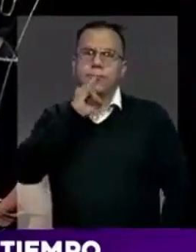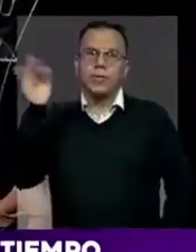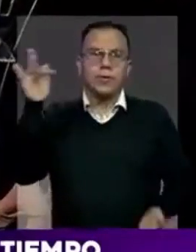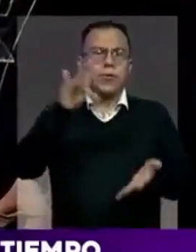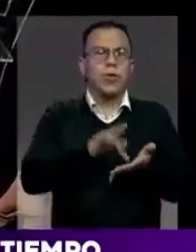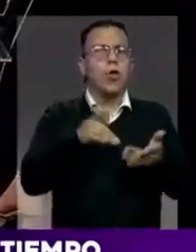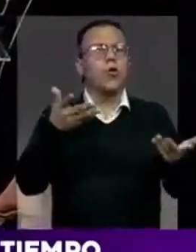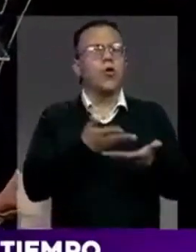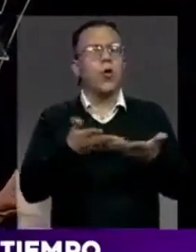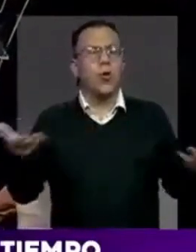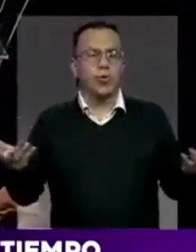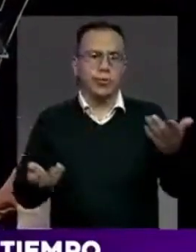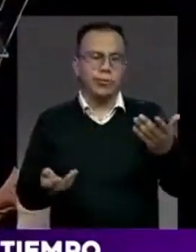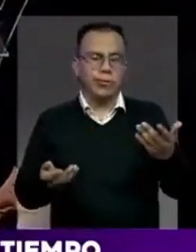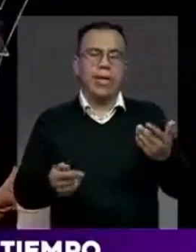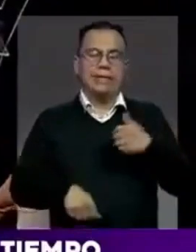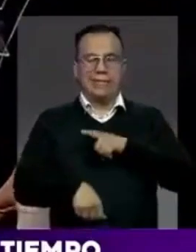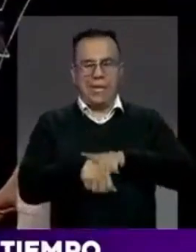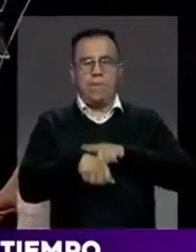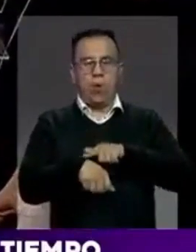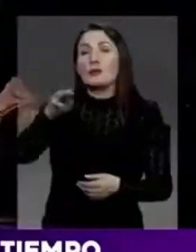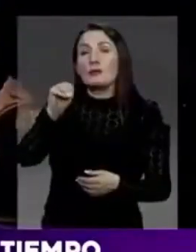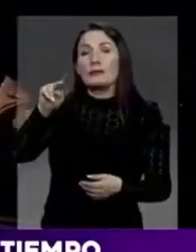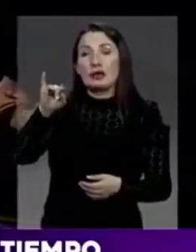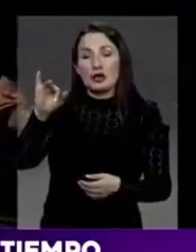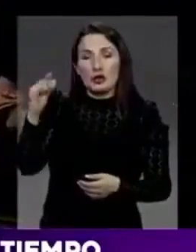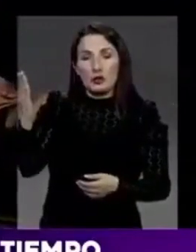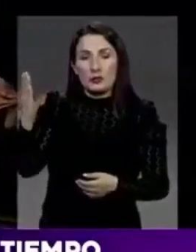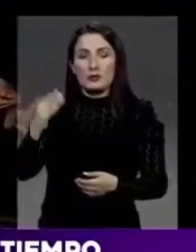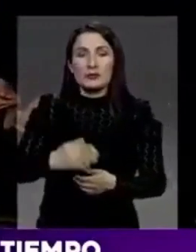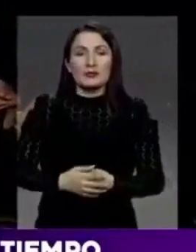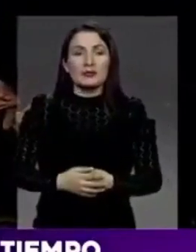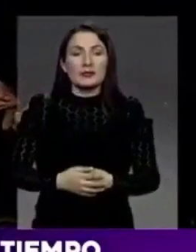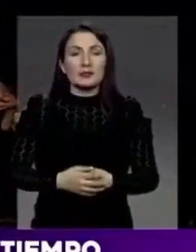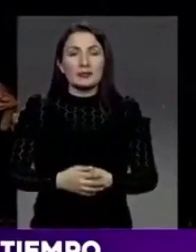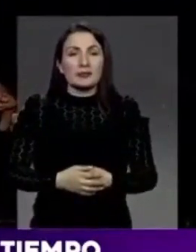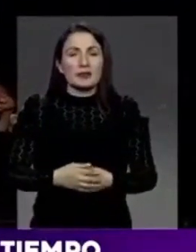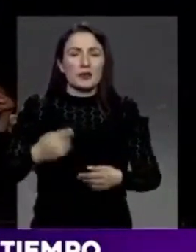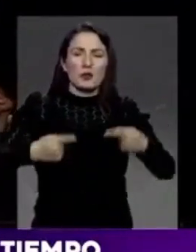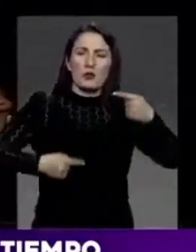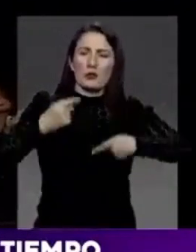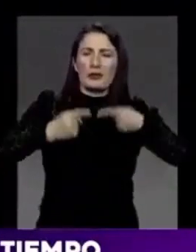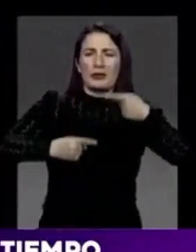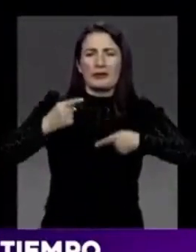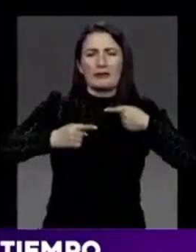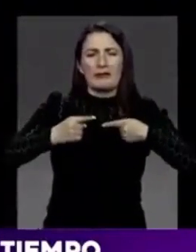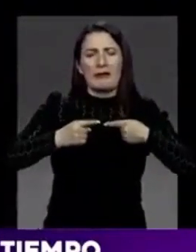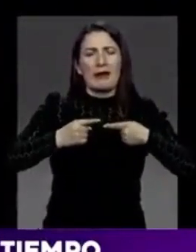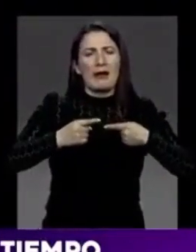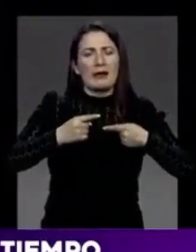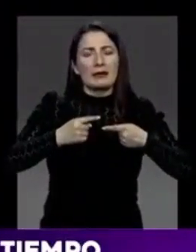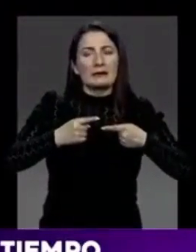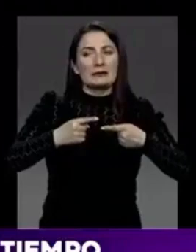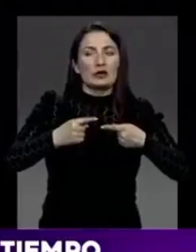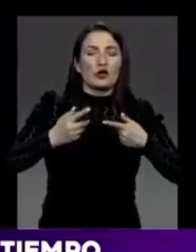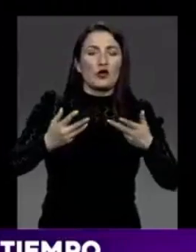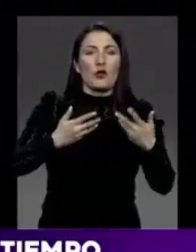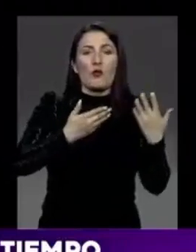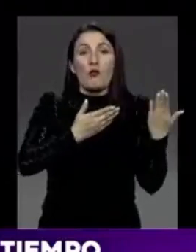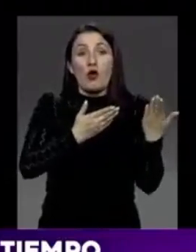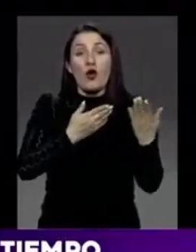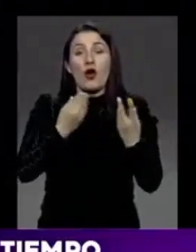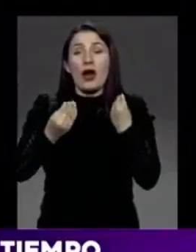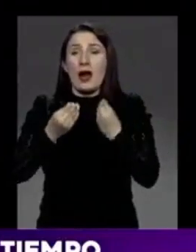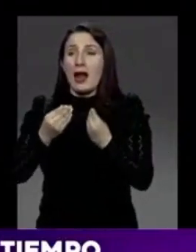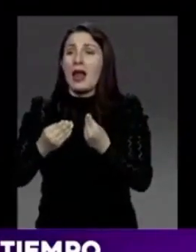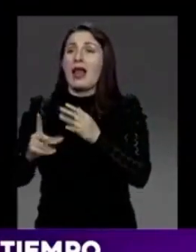montar un todo un núcleo acá de desarrollo hotelero tema de competitividad regional tiene un gran enemigo y es una ley